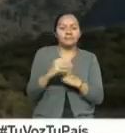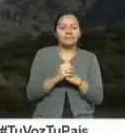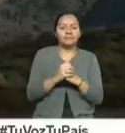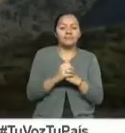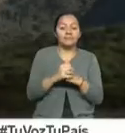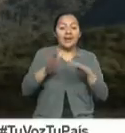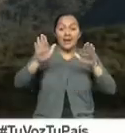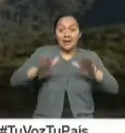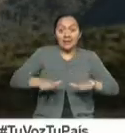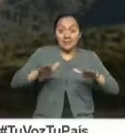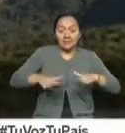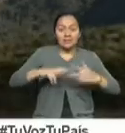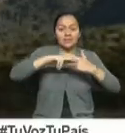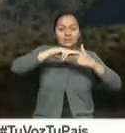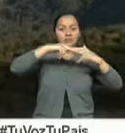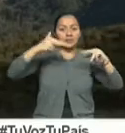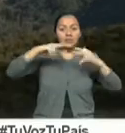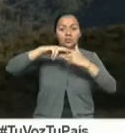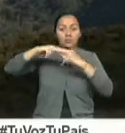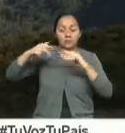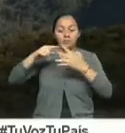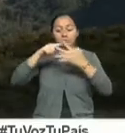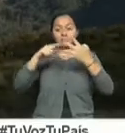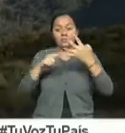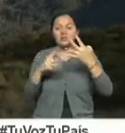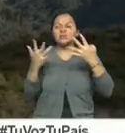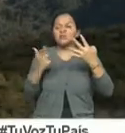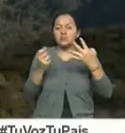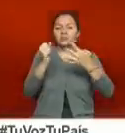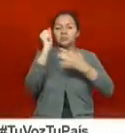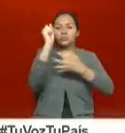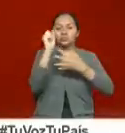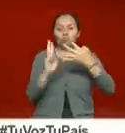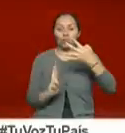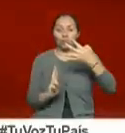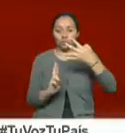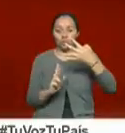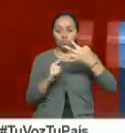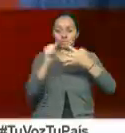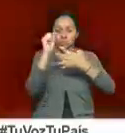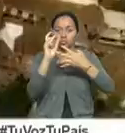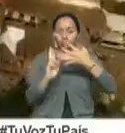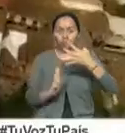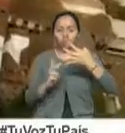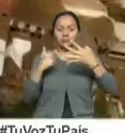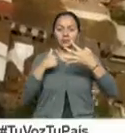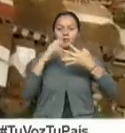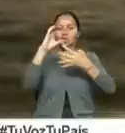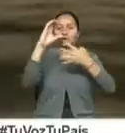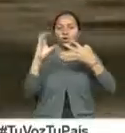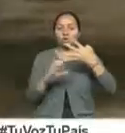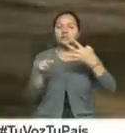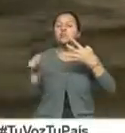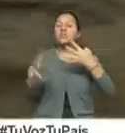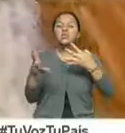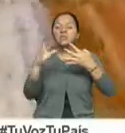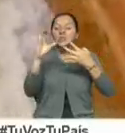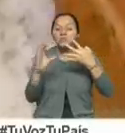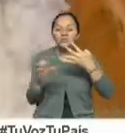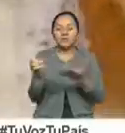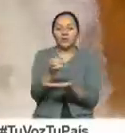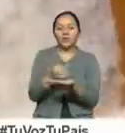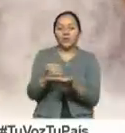país, una de las regiones que posee los cuatro mundos es la región sur, donde podemos encontrar la costa representada por la provincia de El